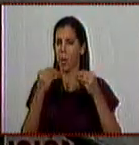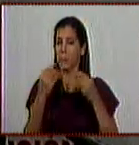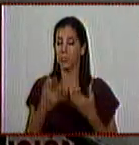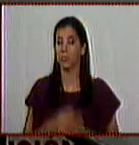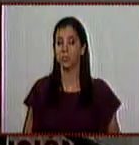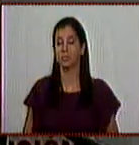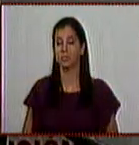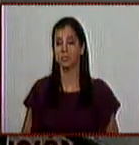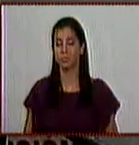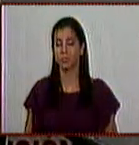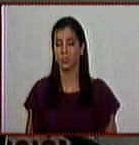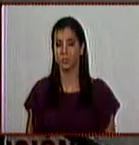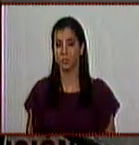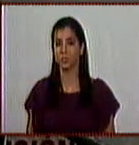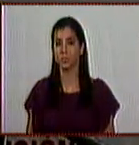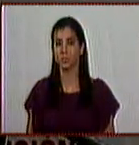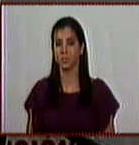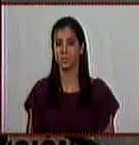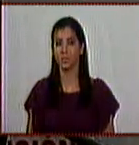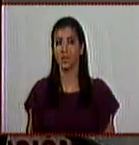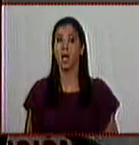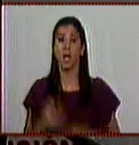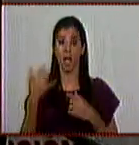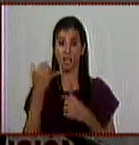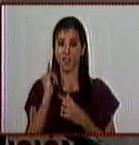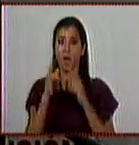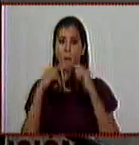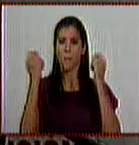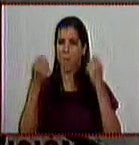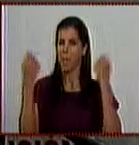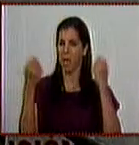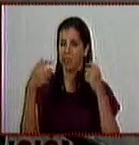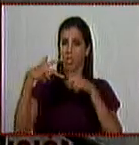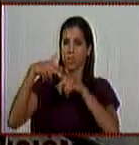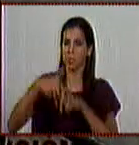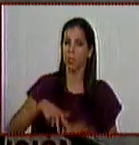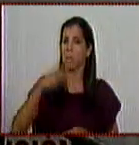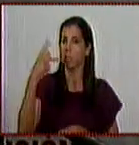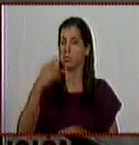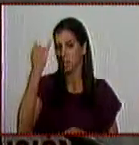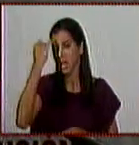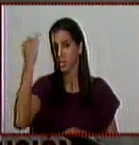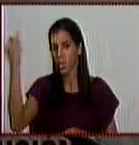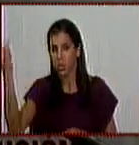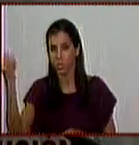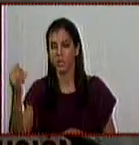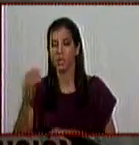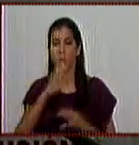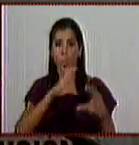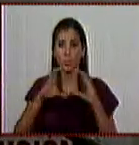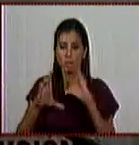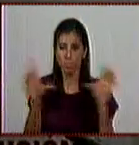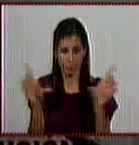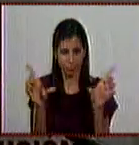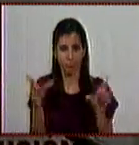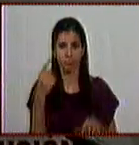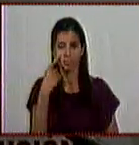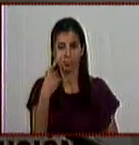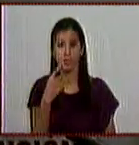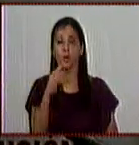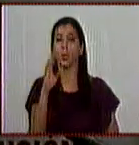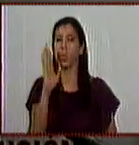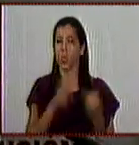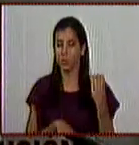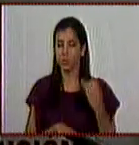un laborioso aparato de propaganda de dominación política ideológica y comunicacional y